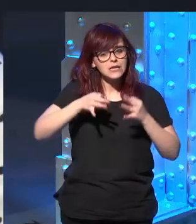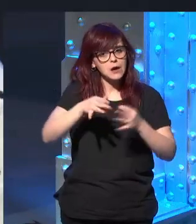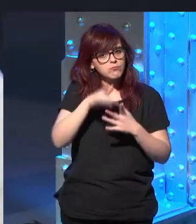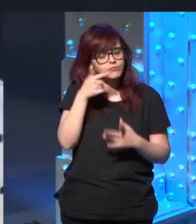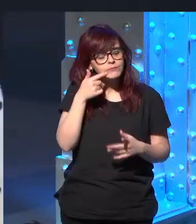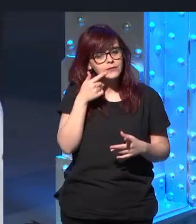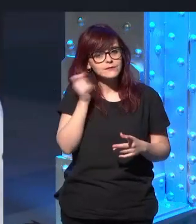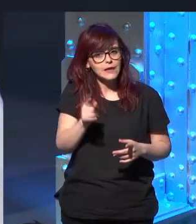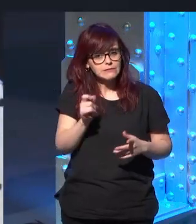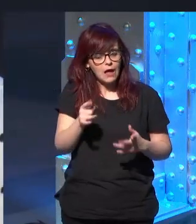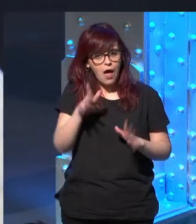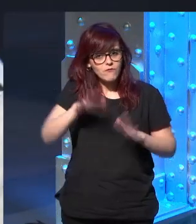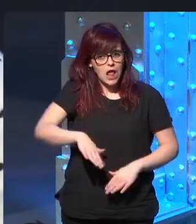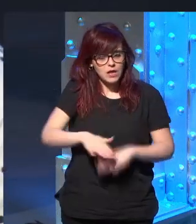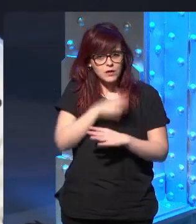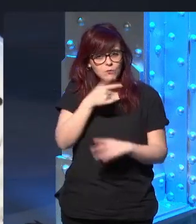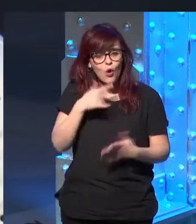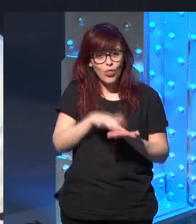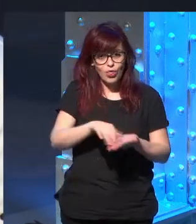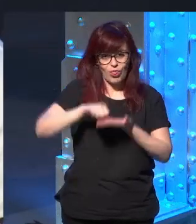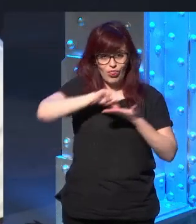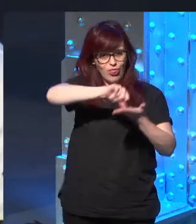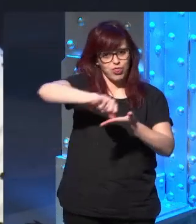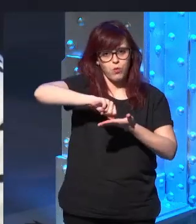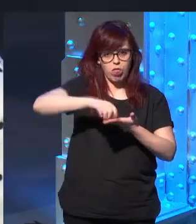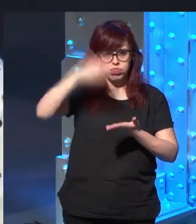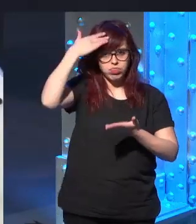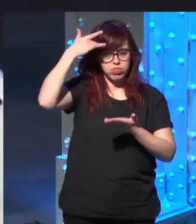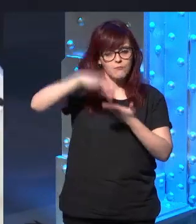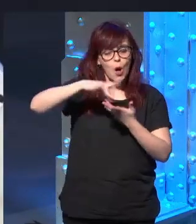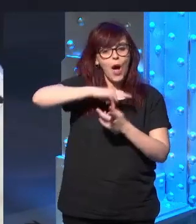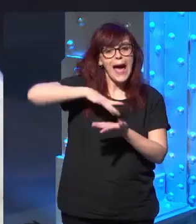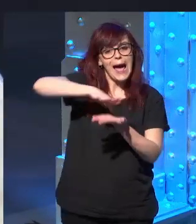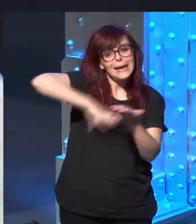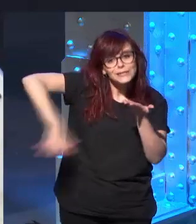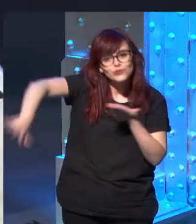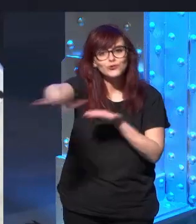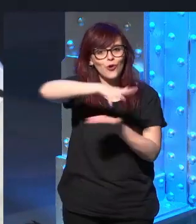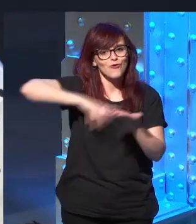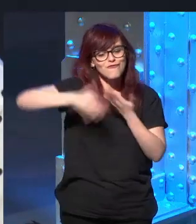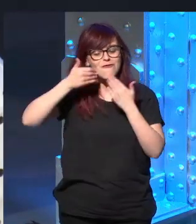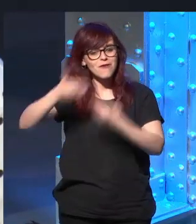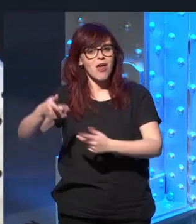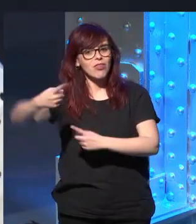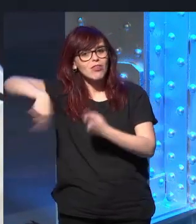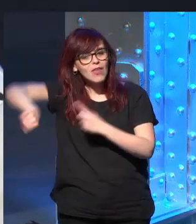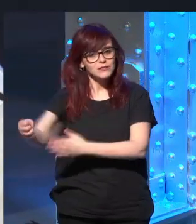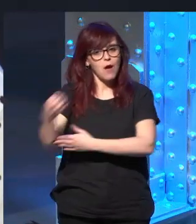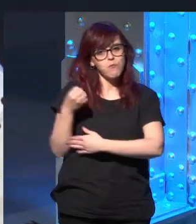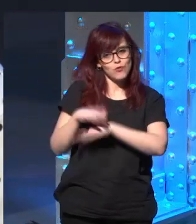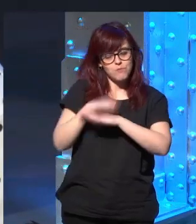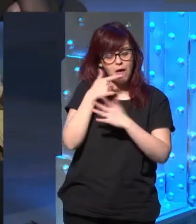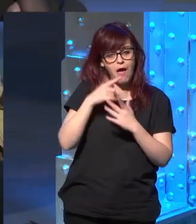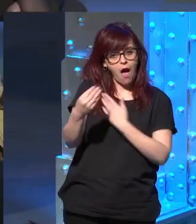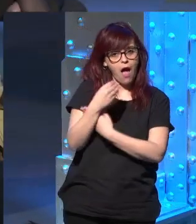los que sustentan las grandes ciudades en las que estamos hoy aquí, ¿no? Los que nos dan de comer y también las manos que cuidan,